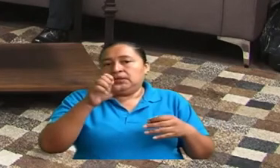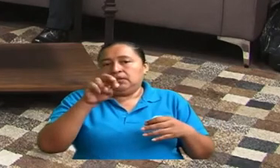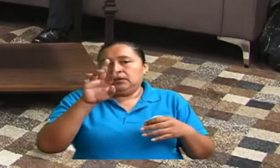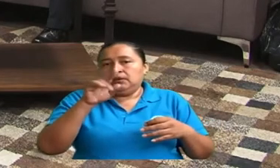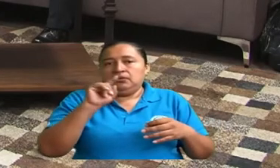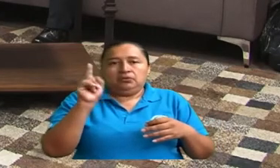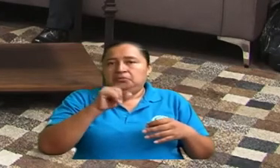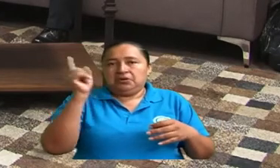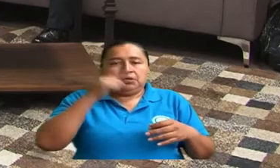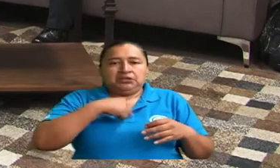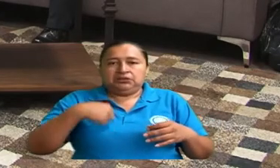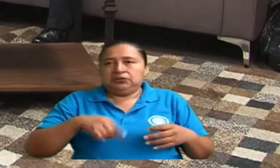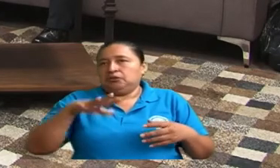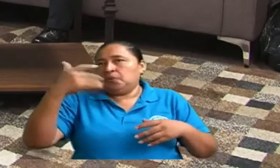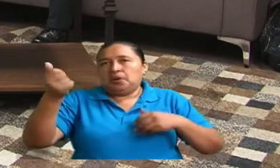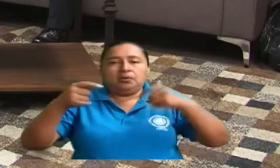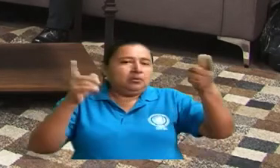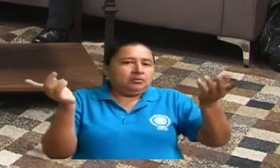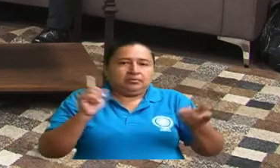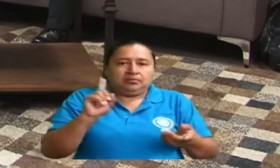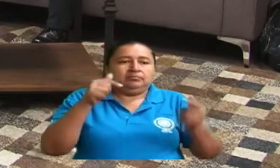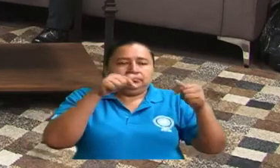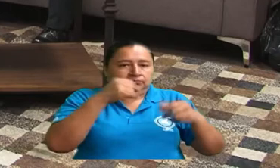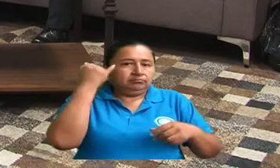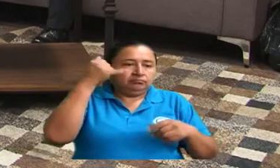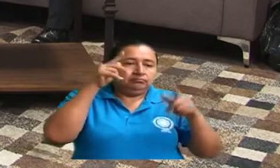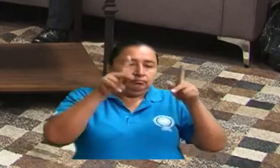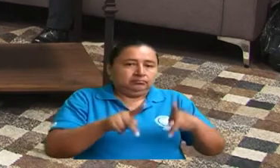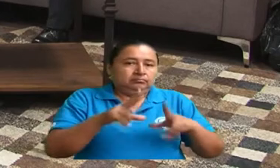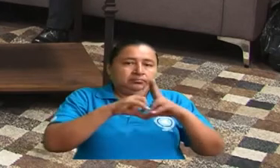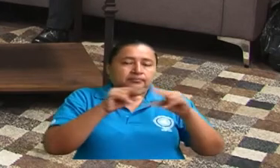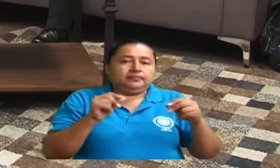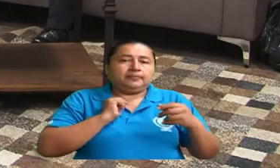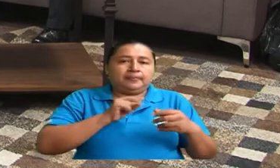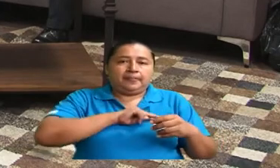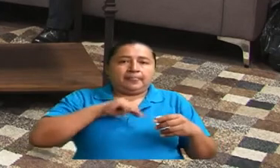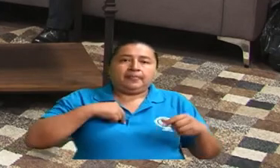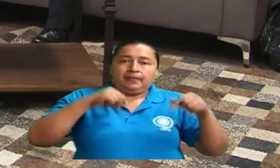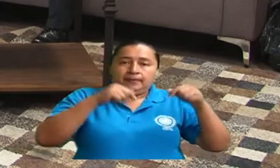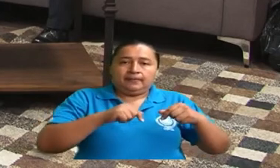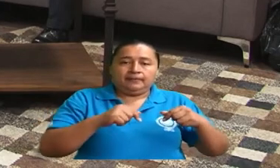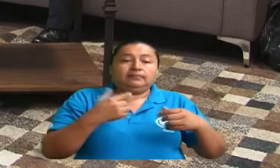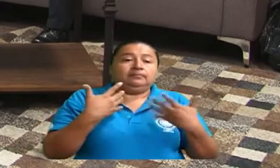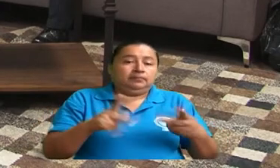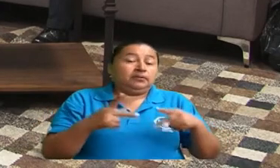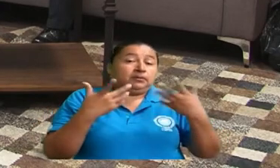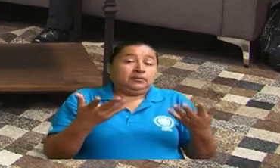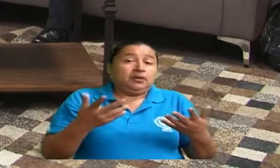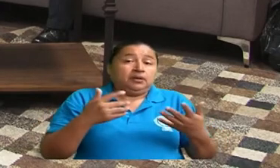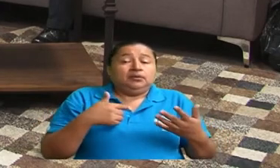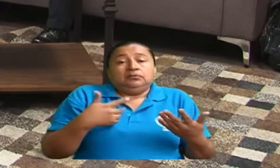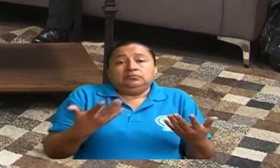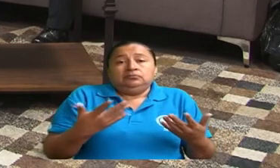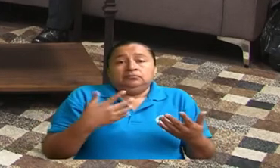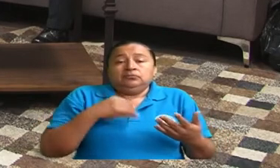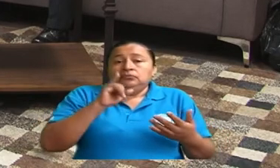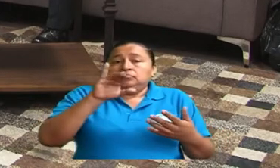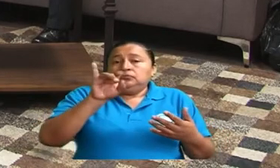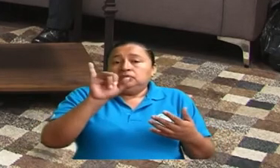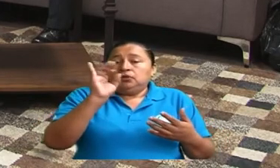No es al chino, no es al otro, no es al otro. Bueno, ya, sino que para nosotros, además de eso, una